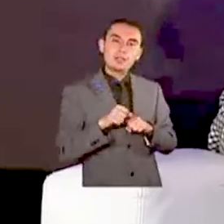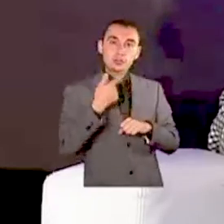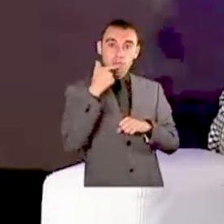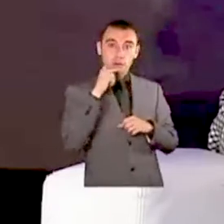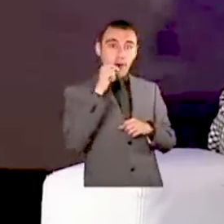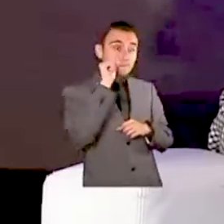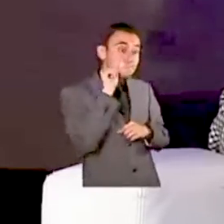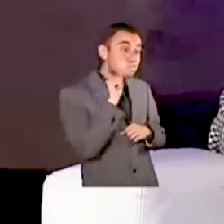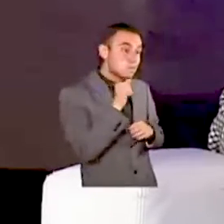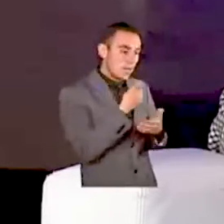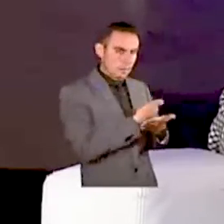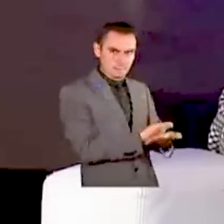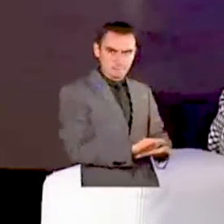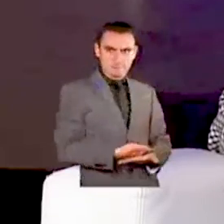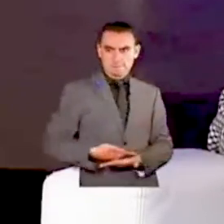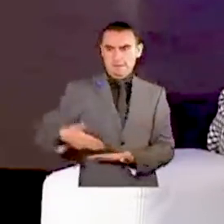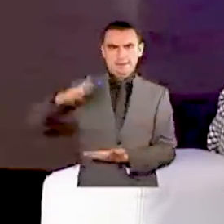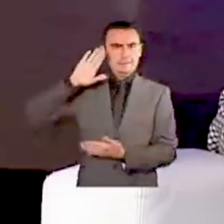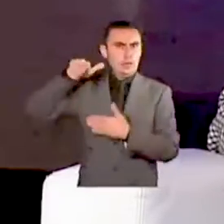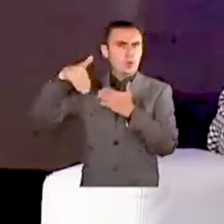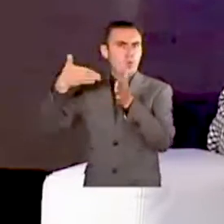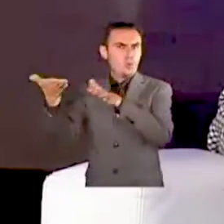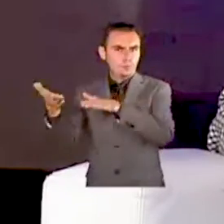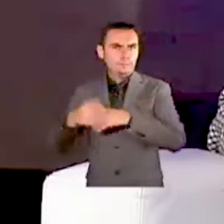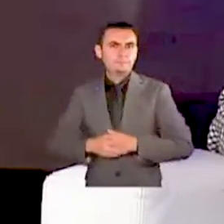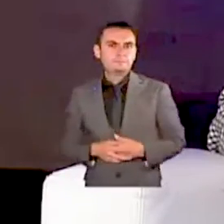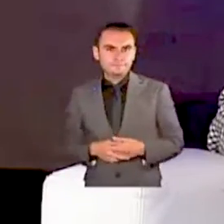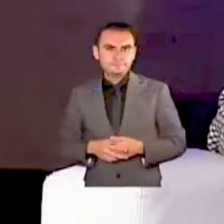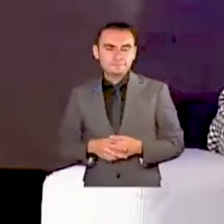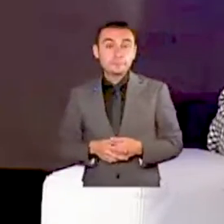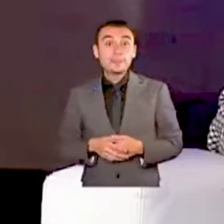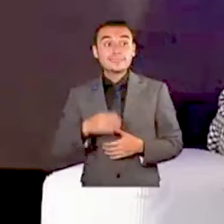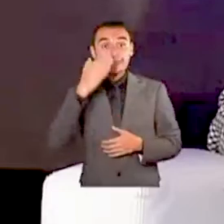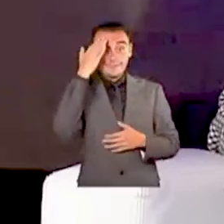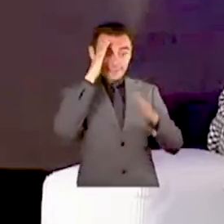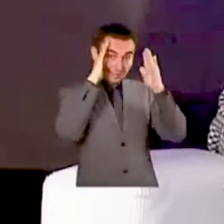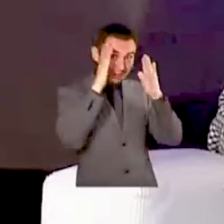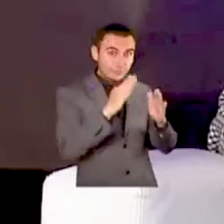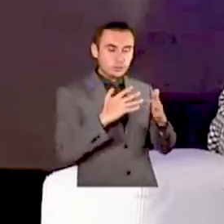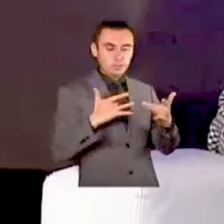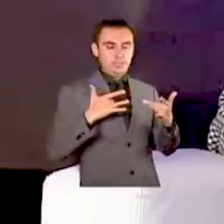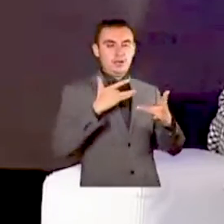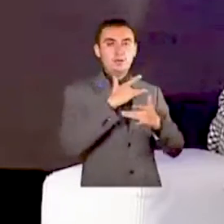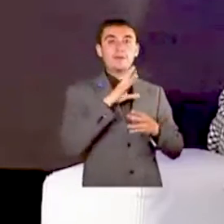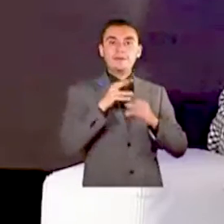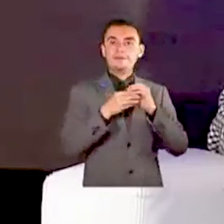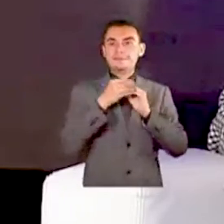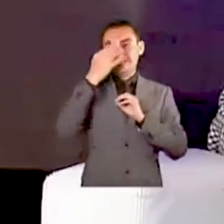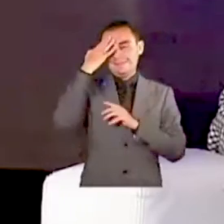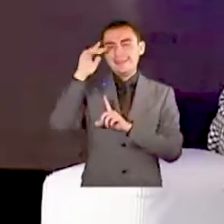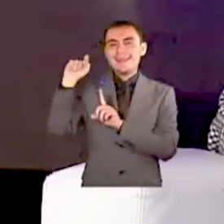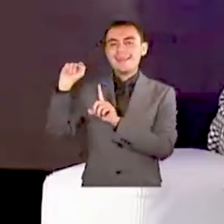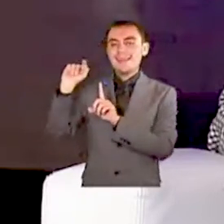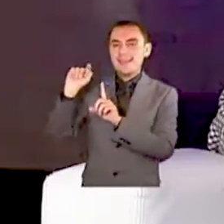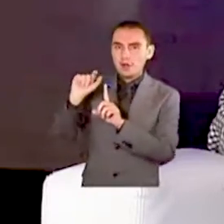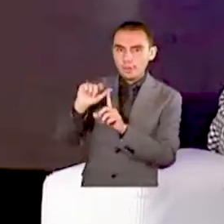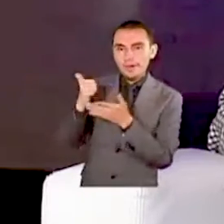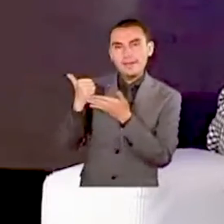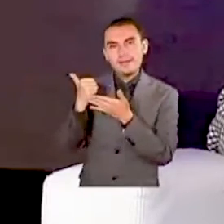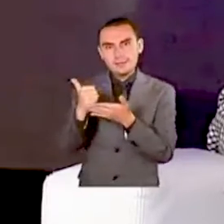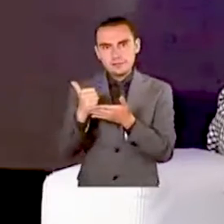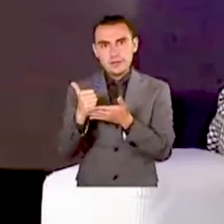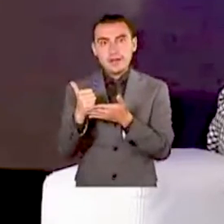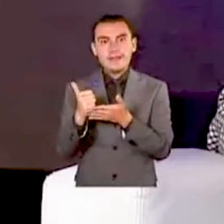la concepción hasta más allá de la muerte. No solo por la atención en salud, sino por las prestaciones económicas y